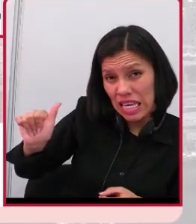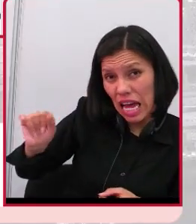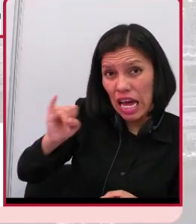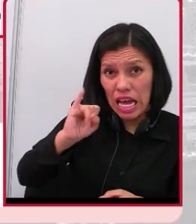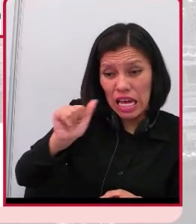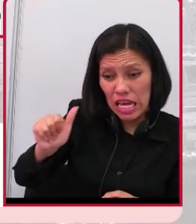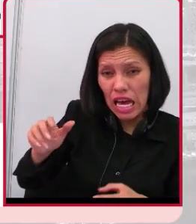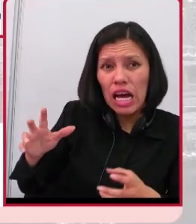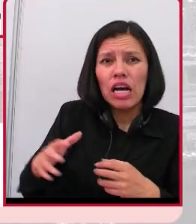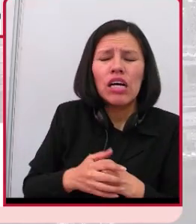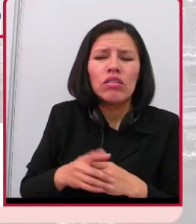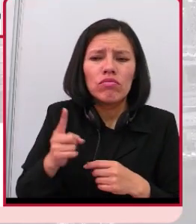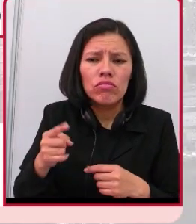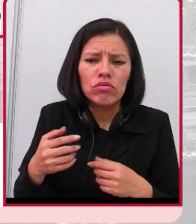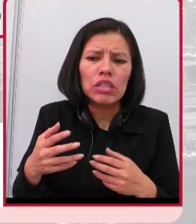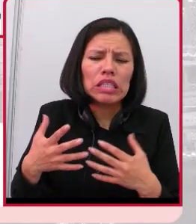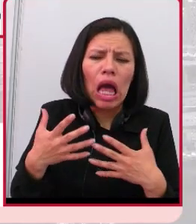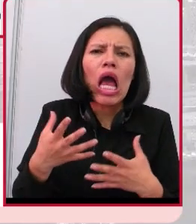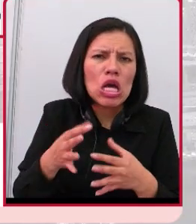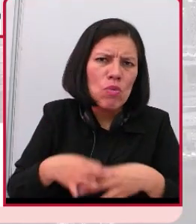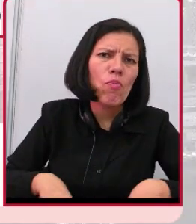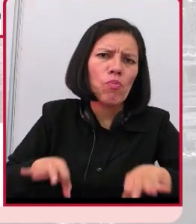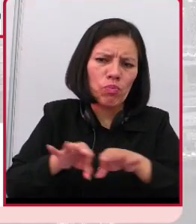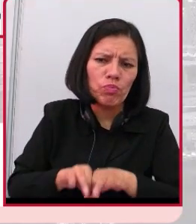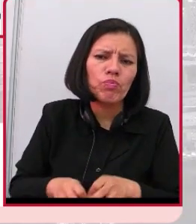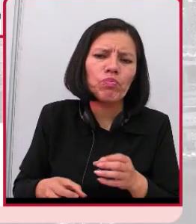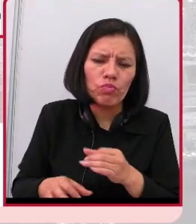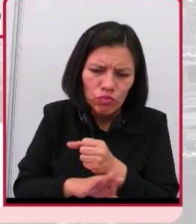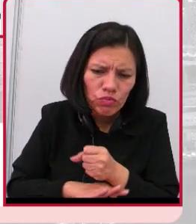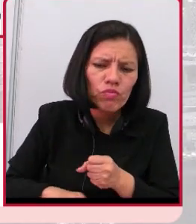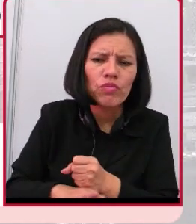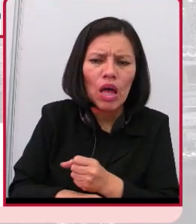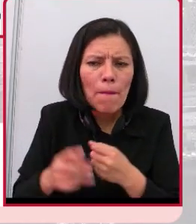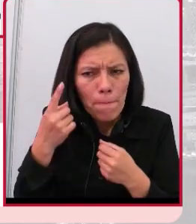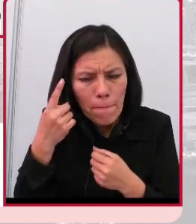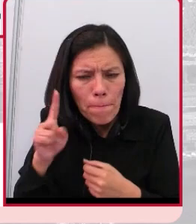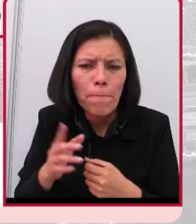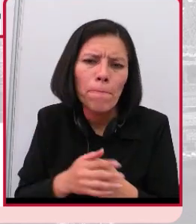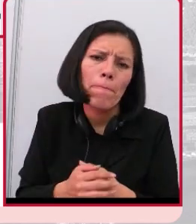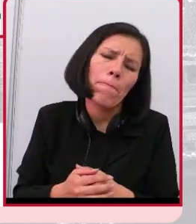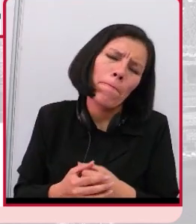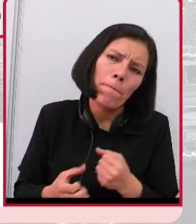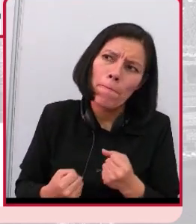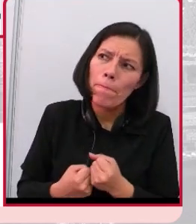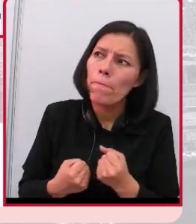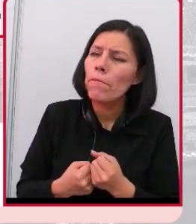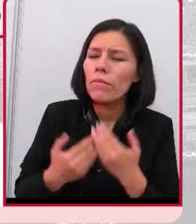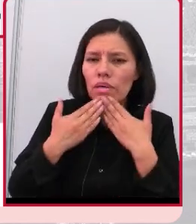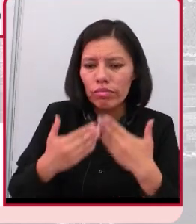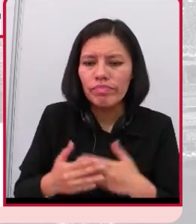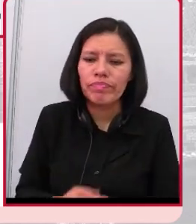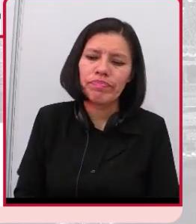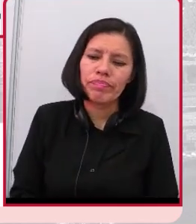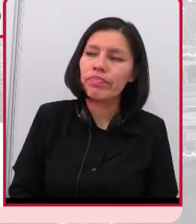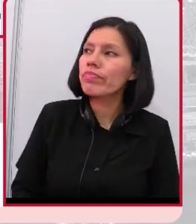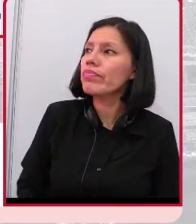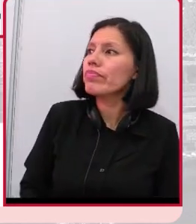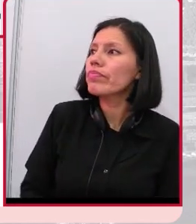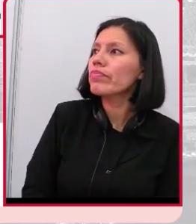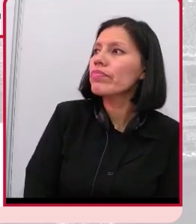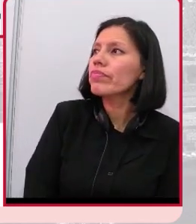analítica avanzada, de hecho, son herramientas fundamentales. Eso era por mi parte. Gracias.